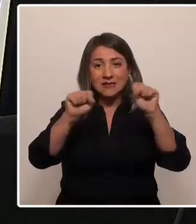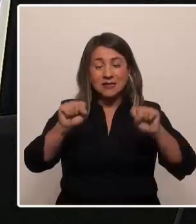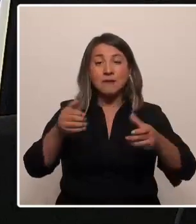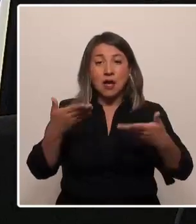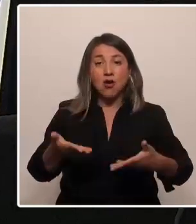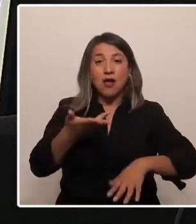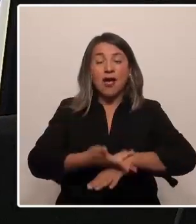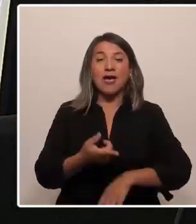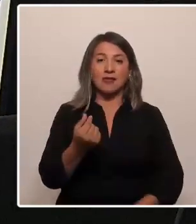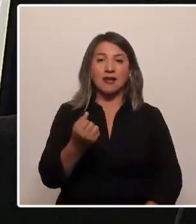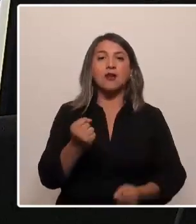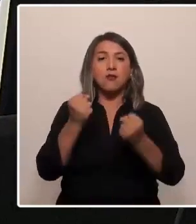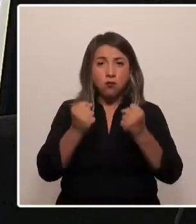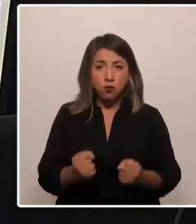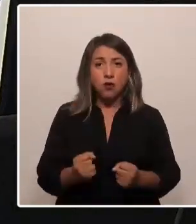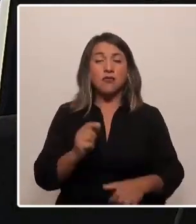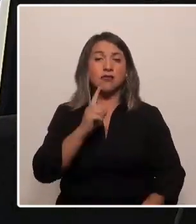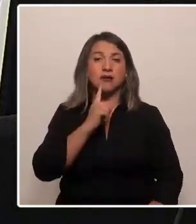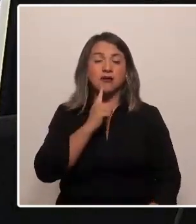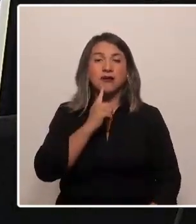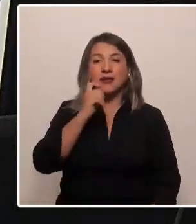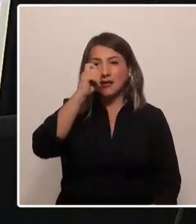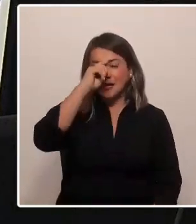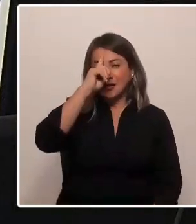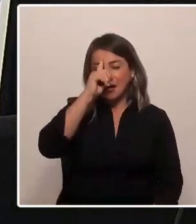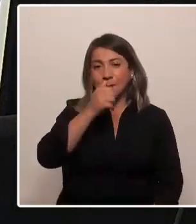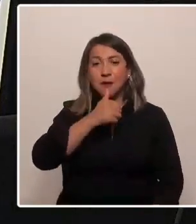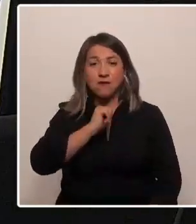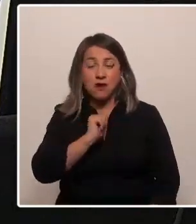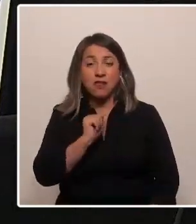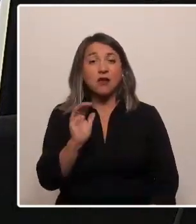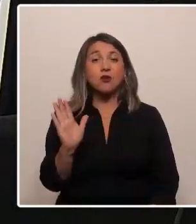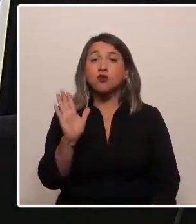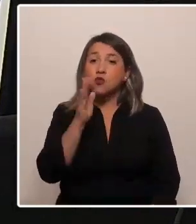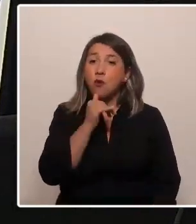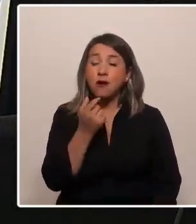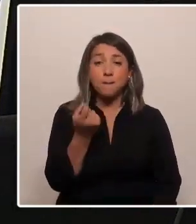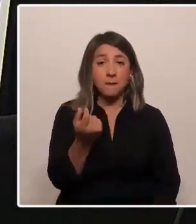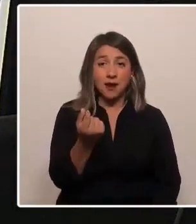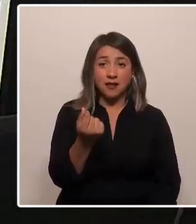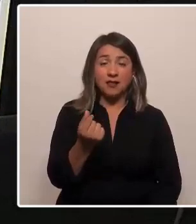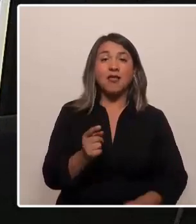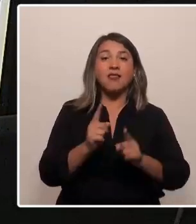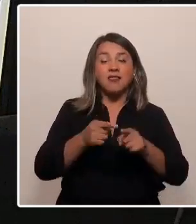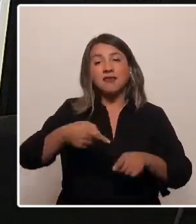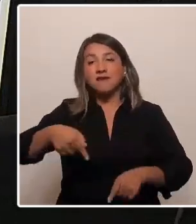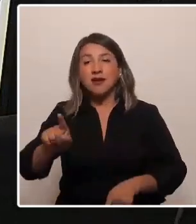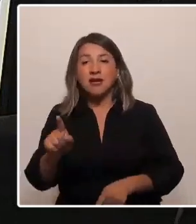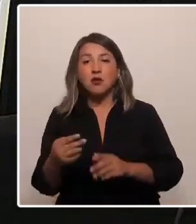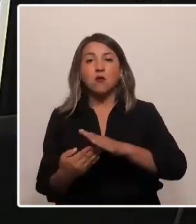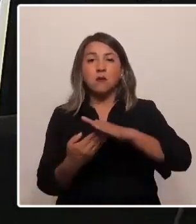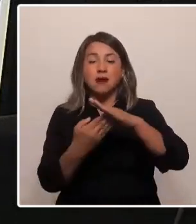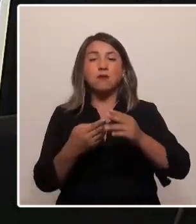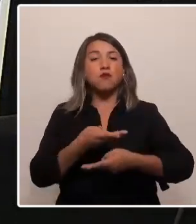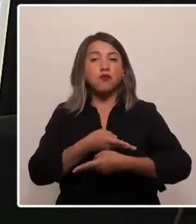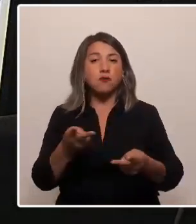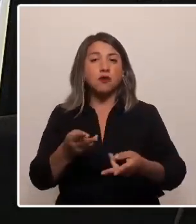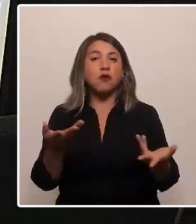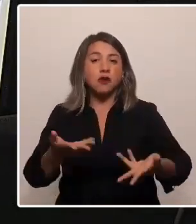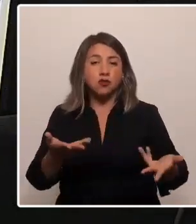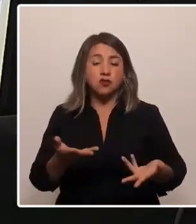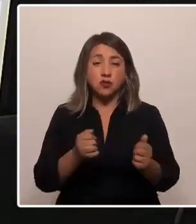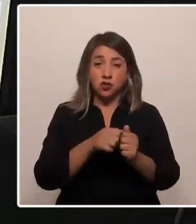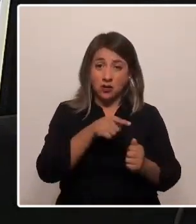te puedes atender en una clínica privada y si no tienes dinero, tienes que irte a un hospital público. Por ende, con